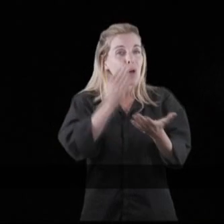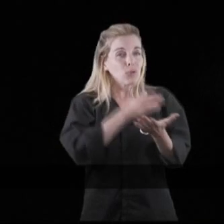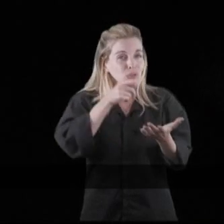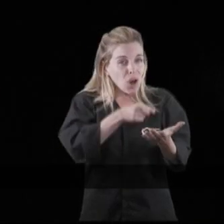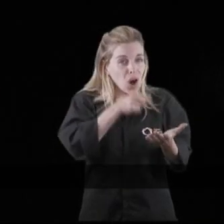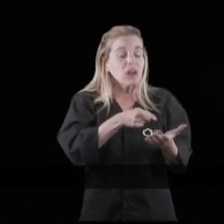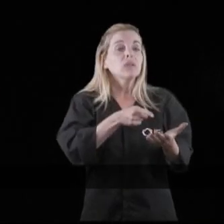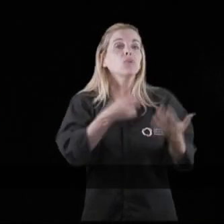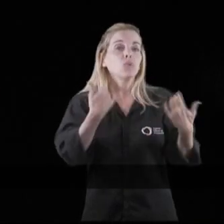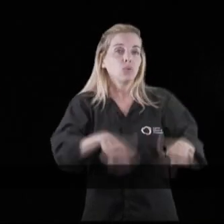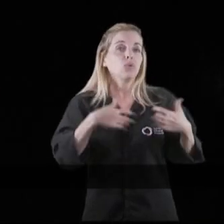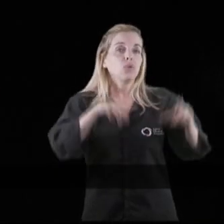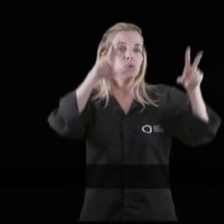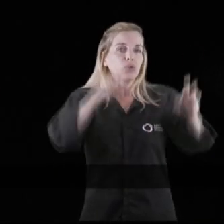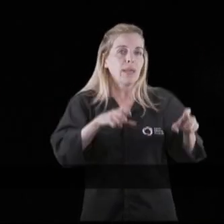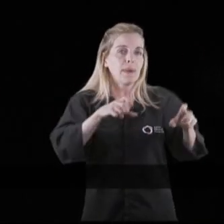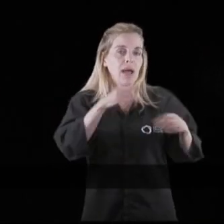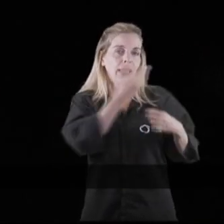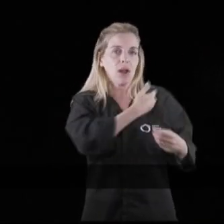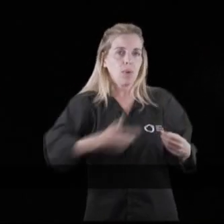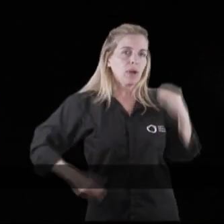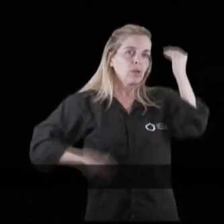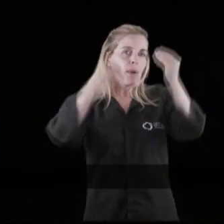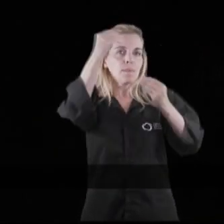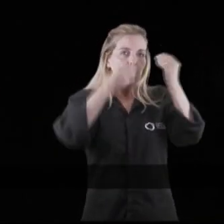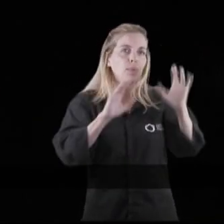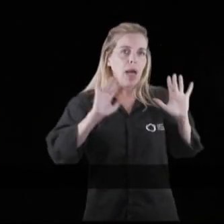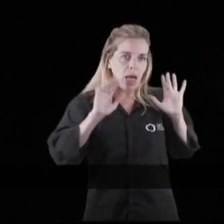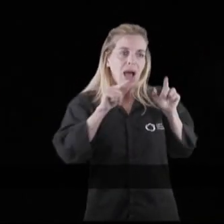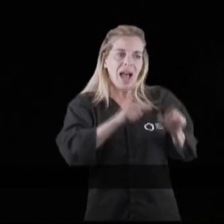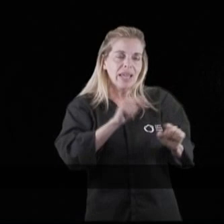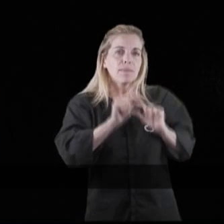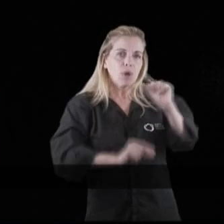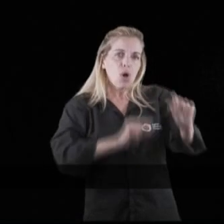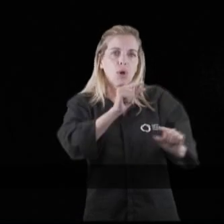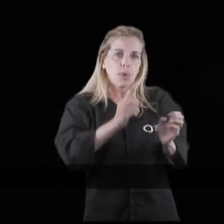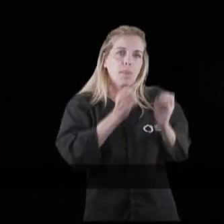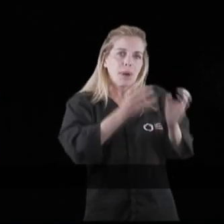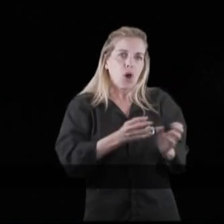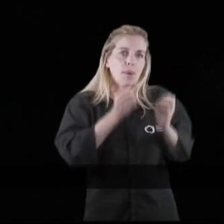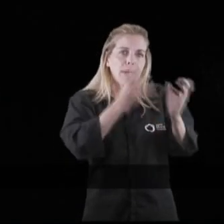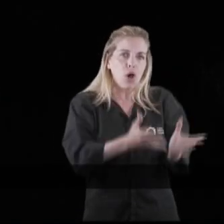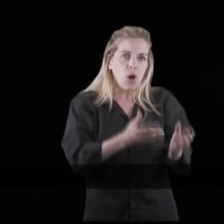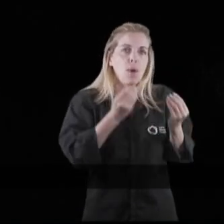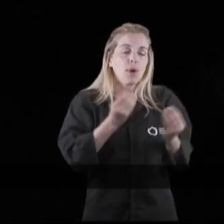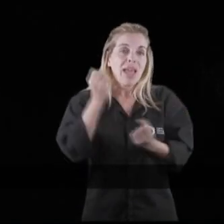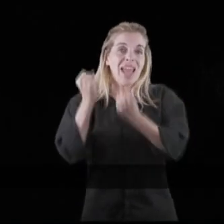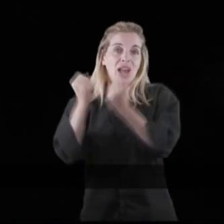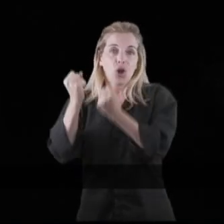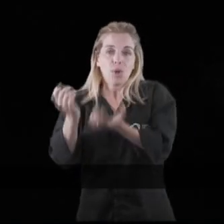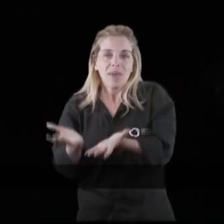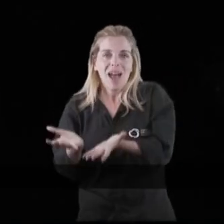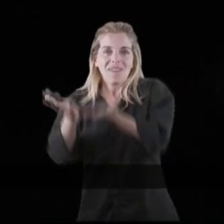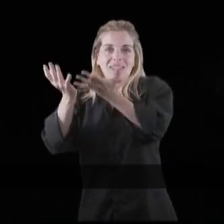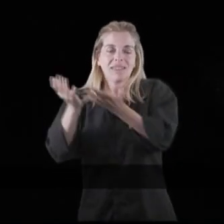problemas y de los temas que nos preocupan. Y eso, gracias a Dios, está funcionando bien, porque la economía sigue creciendo y la producción